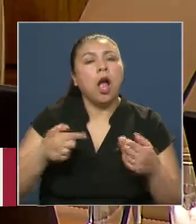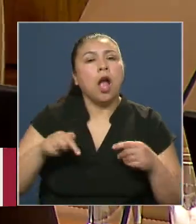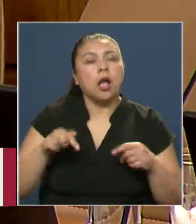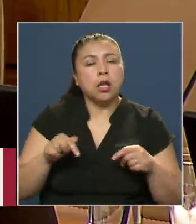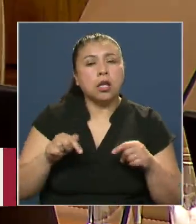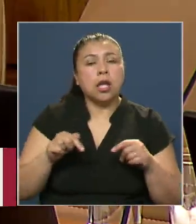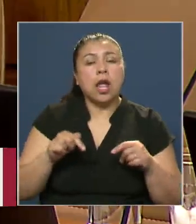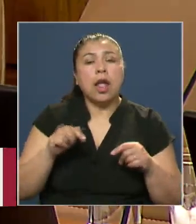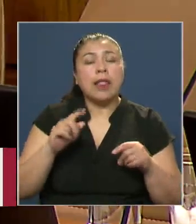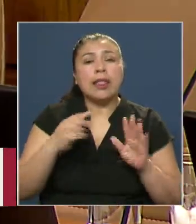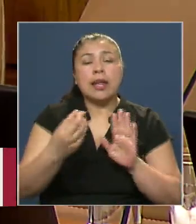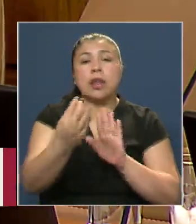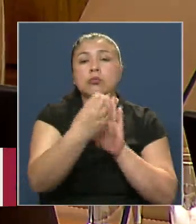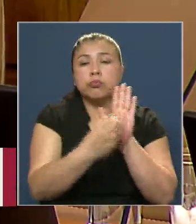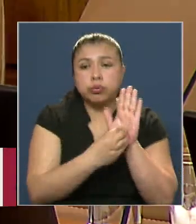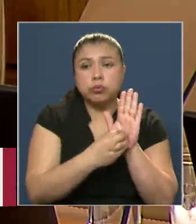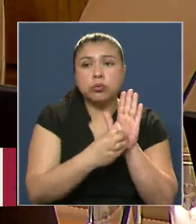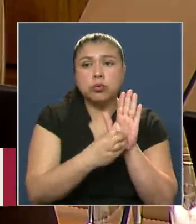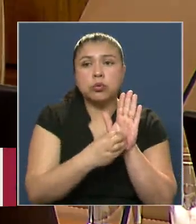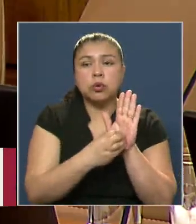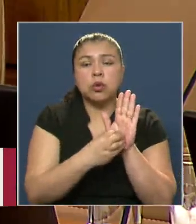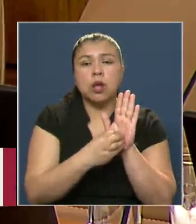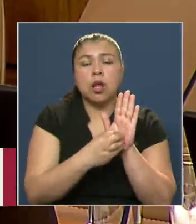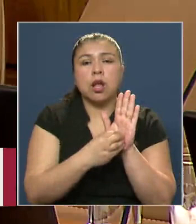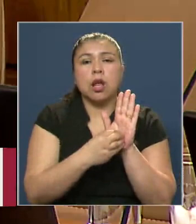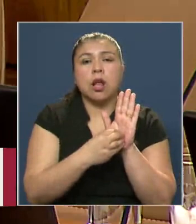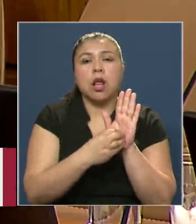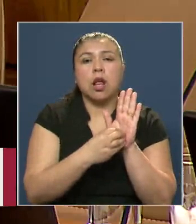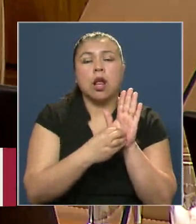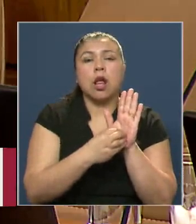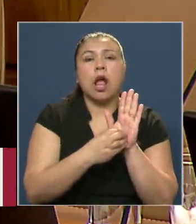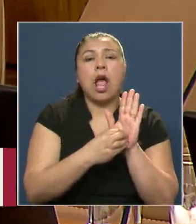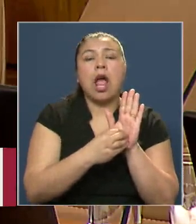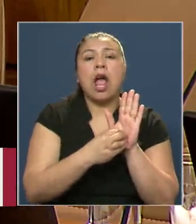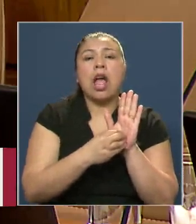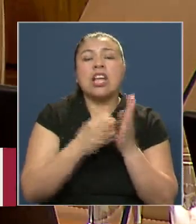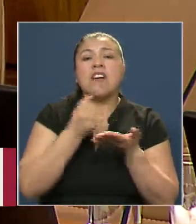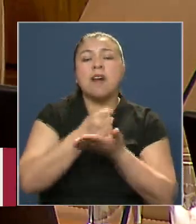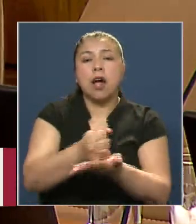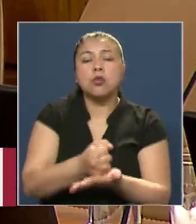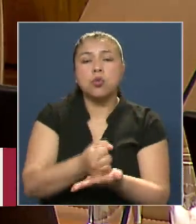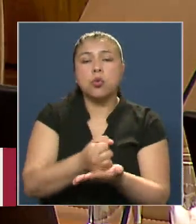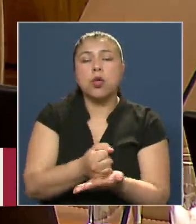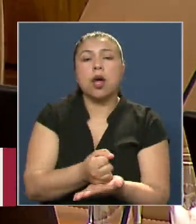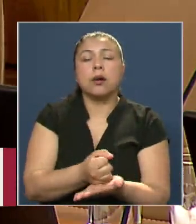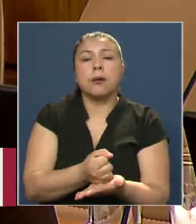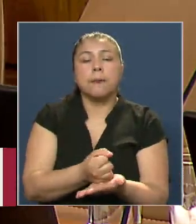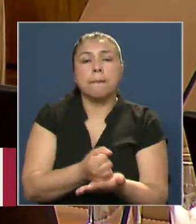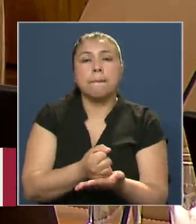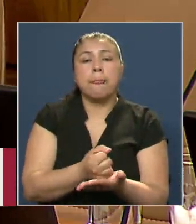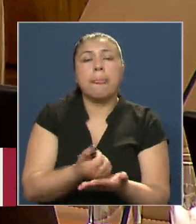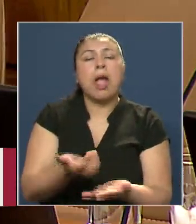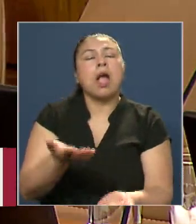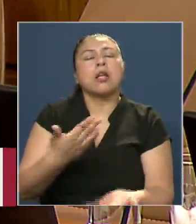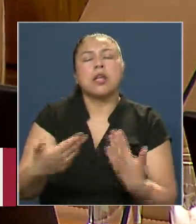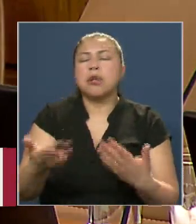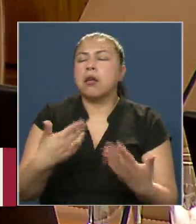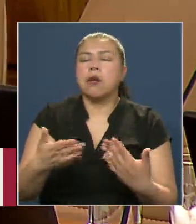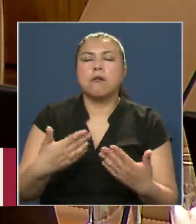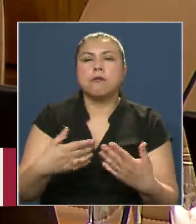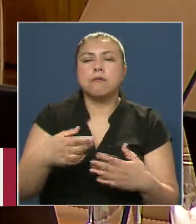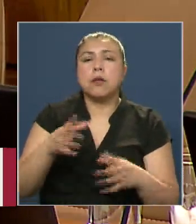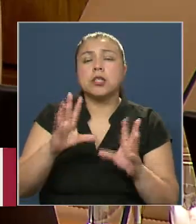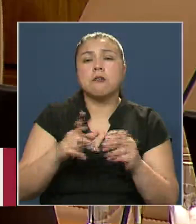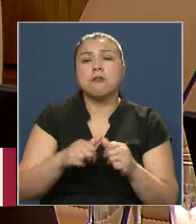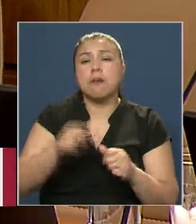un artefacto que va en auxilio de aquel que, sufriendo un accidente de